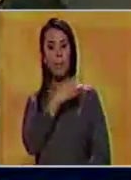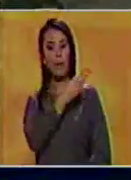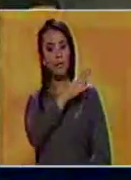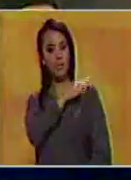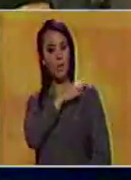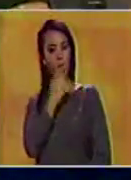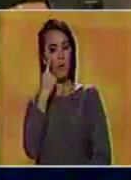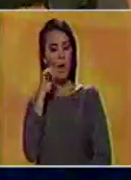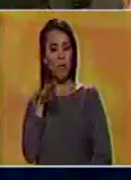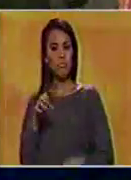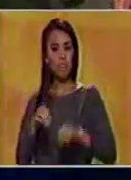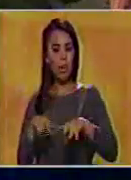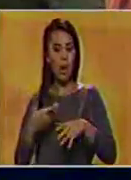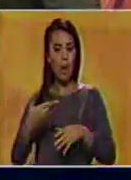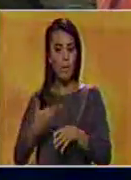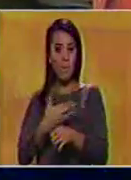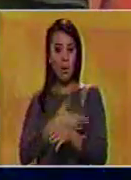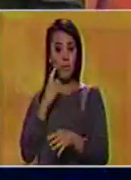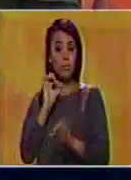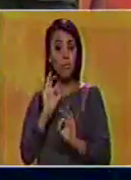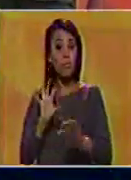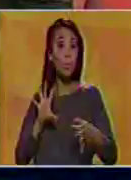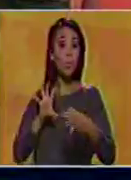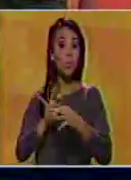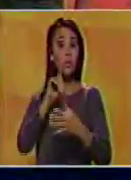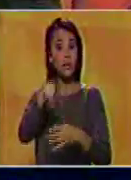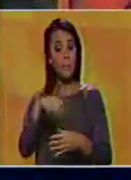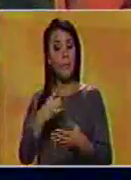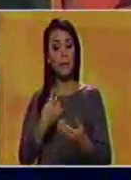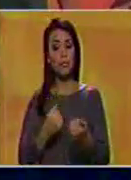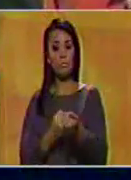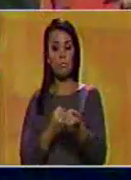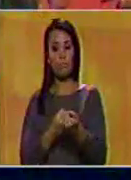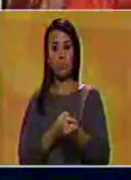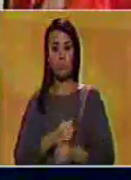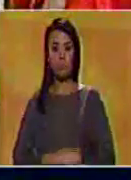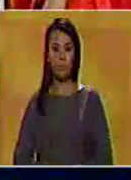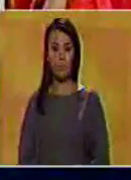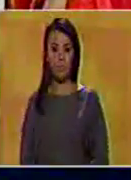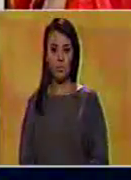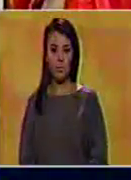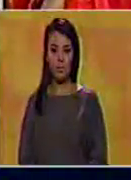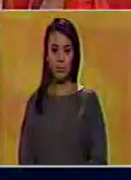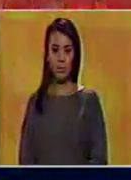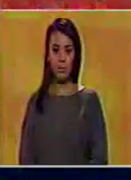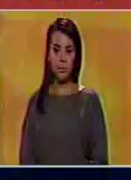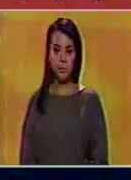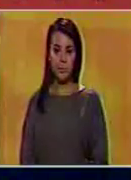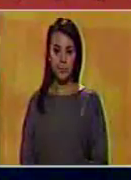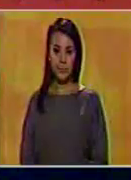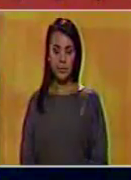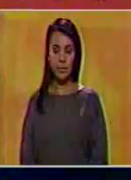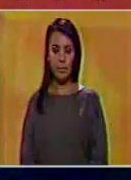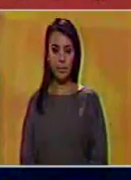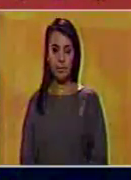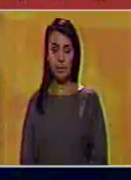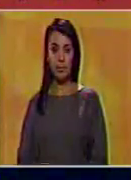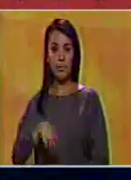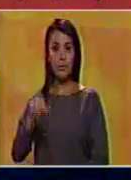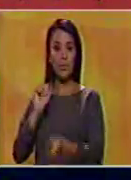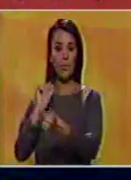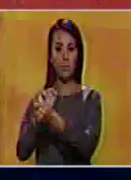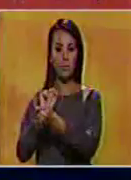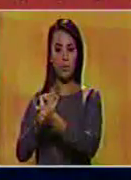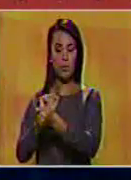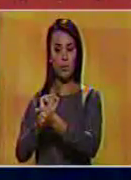de retiro ramón santiago garcía por estar presuntamente involucrados en el hecho fue capturado